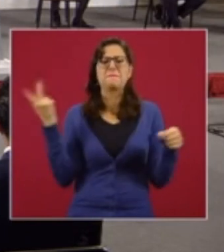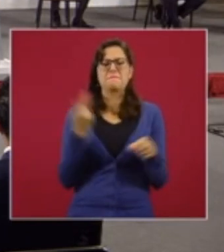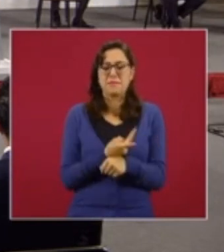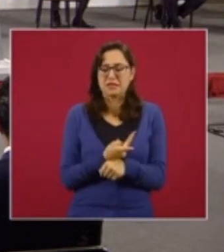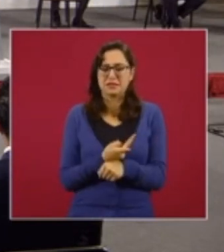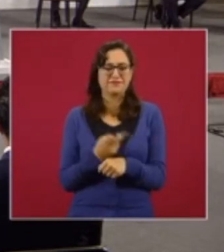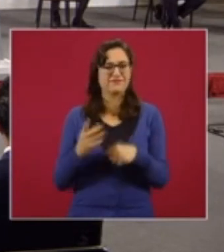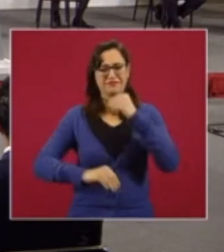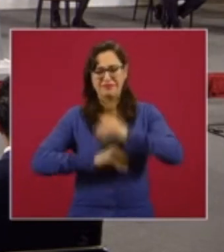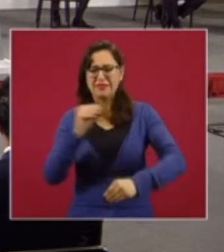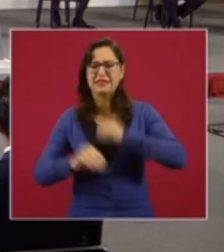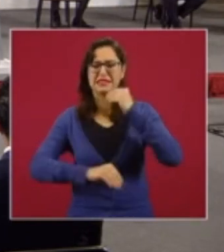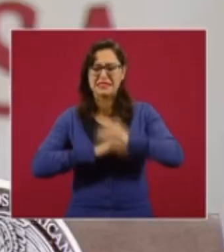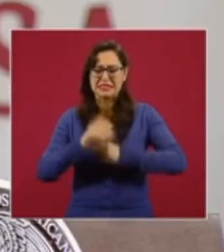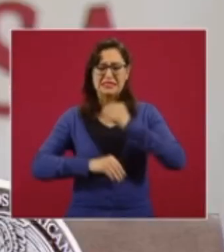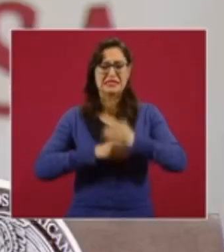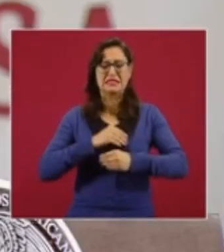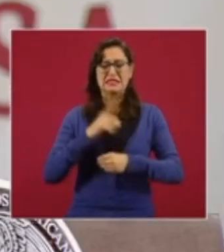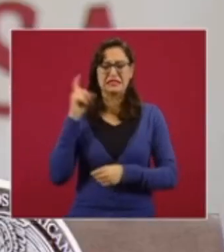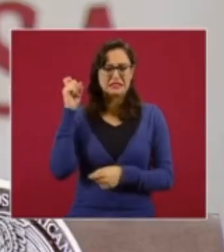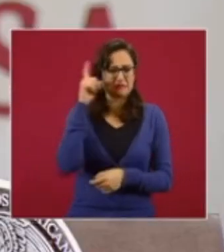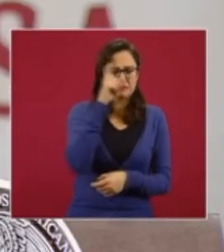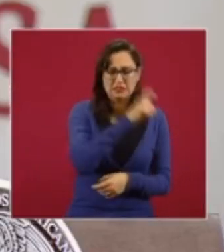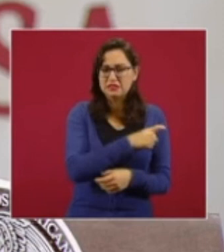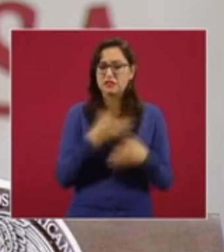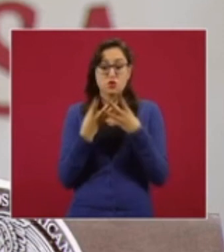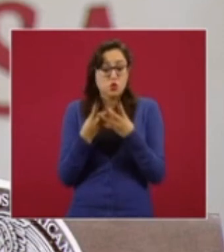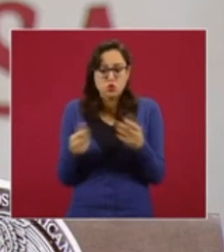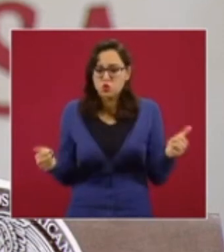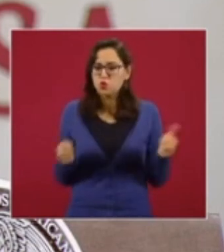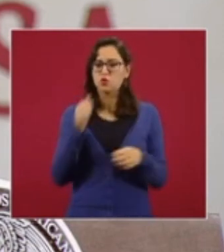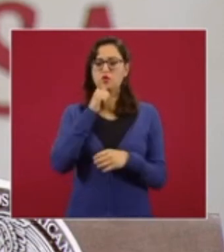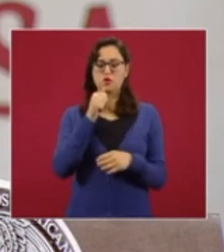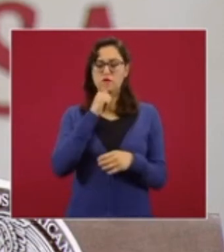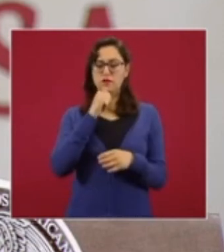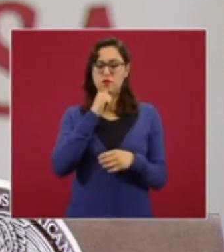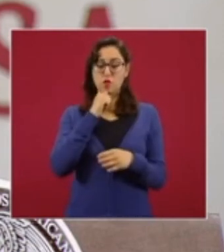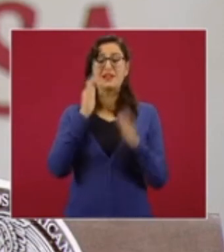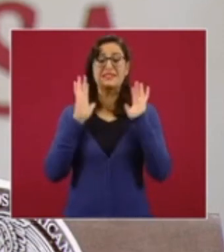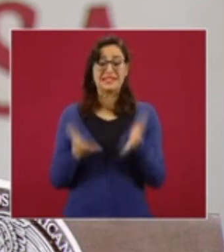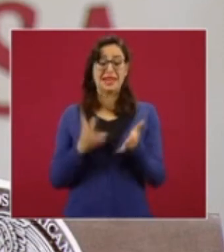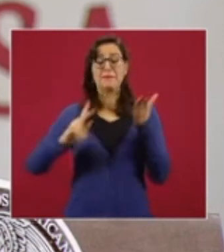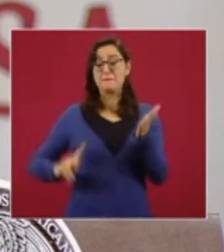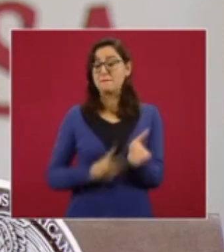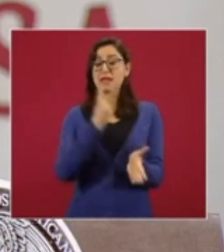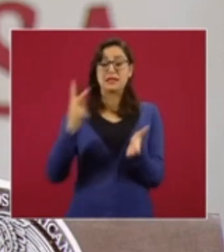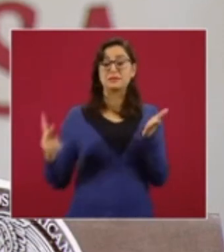discutido aún no resuelto a pesar de que se han hecho y realizado